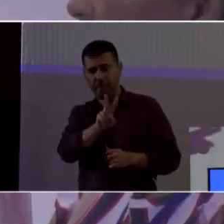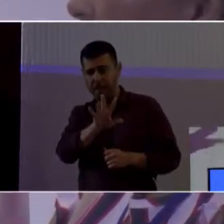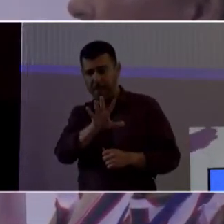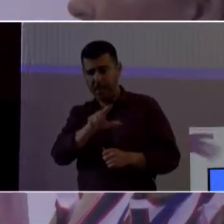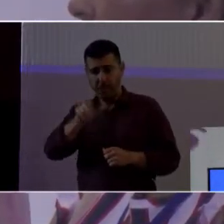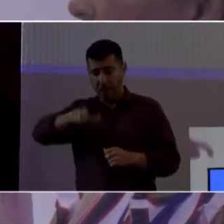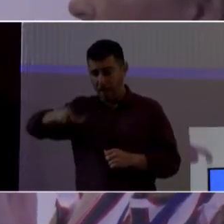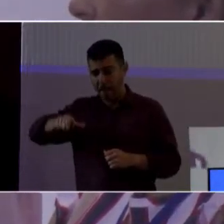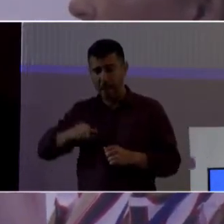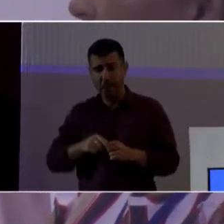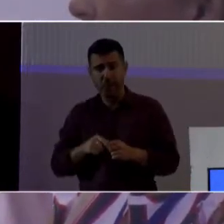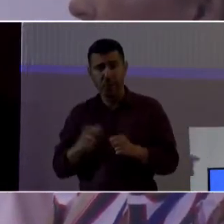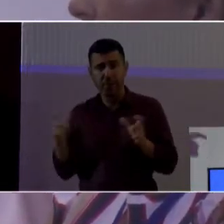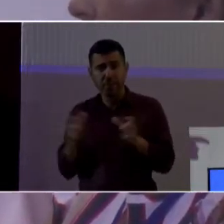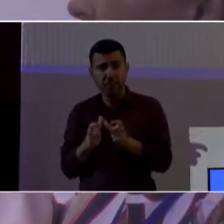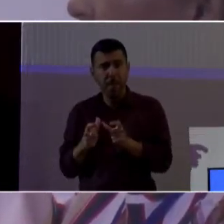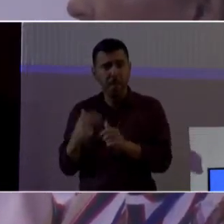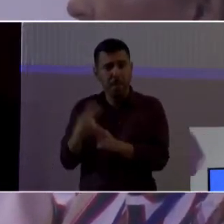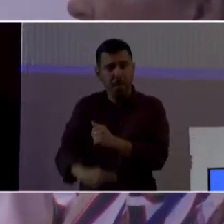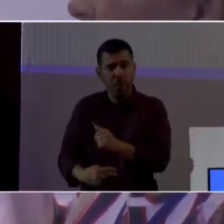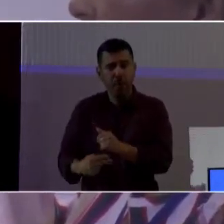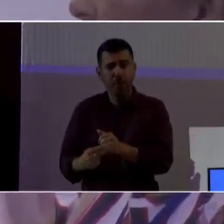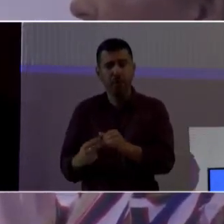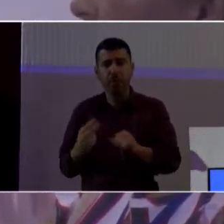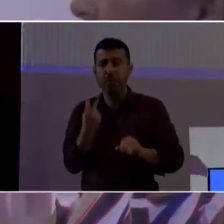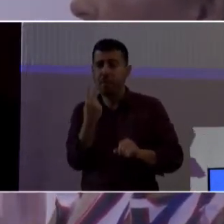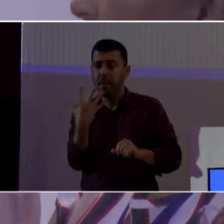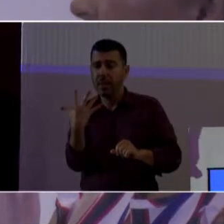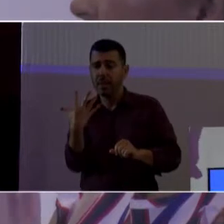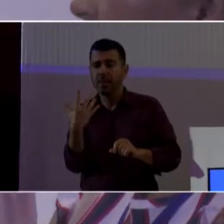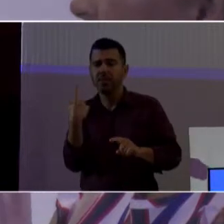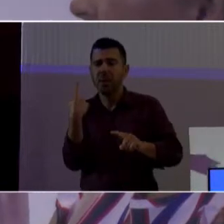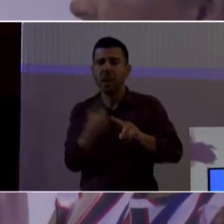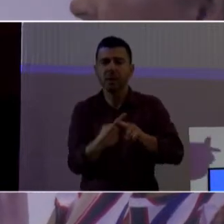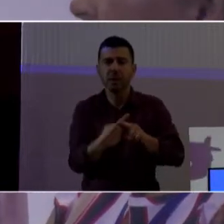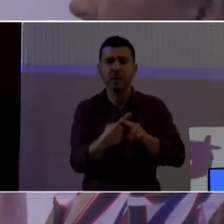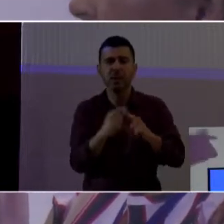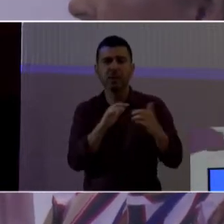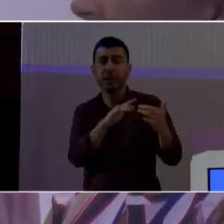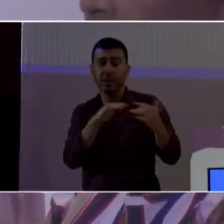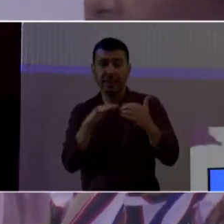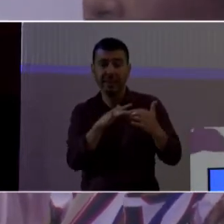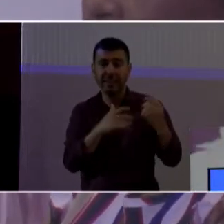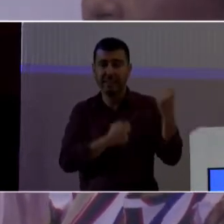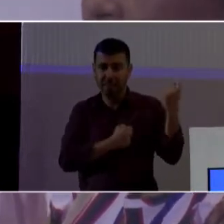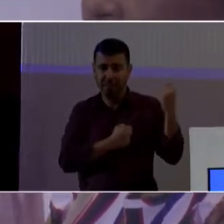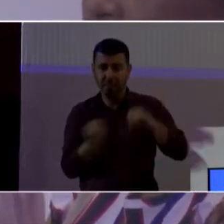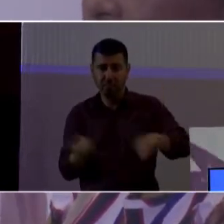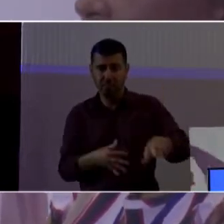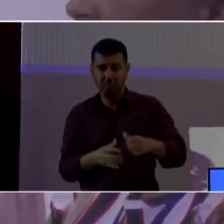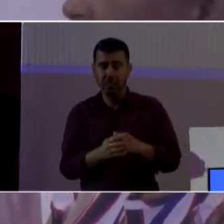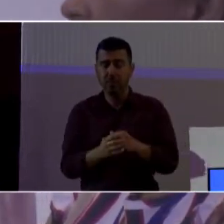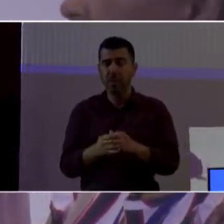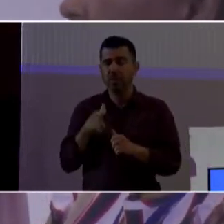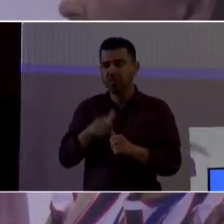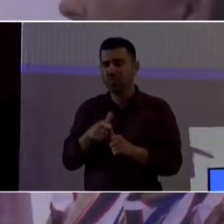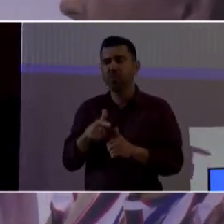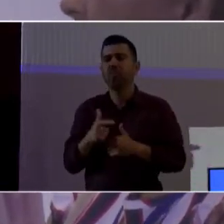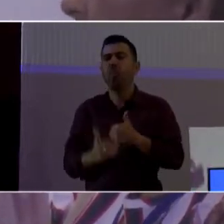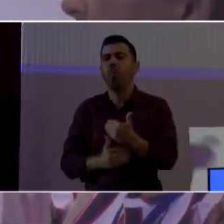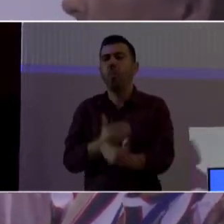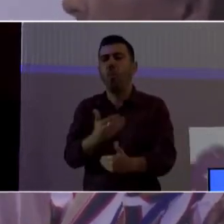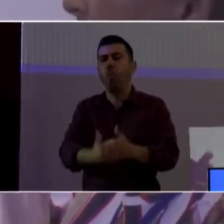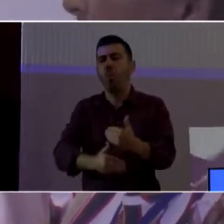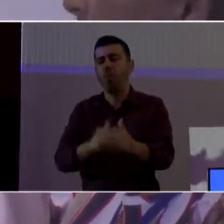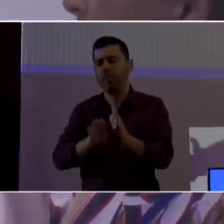personas de miles que se desmovilizaron, pero lo vemos como un aporte al desarrollo del país y al desarrollo del territorio, de la región